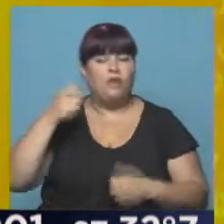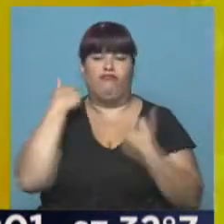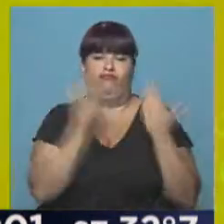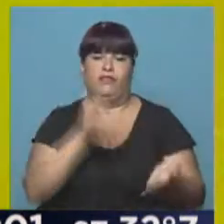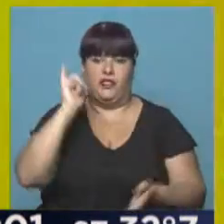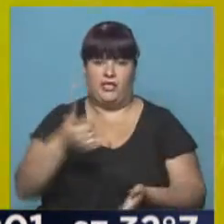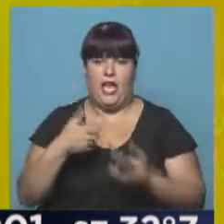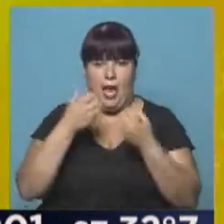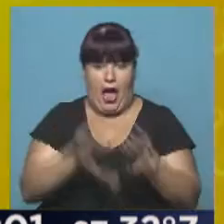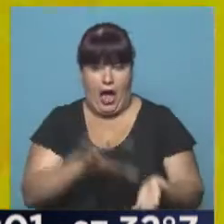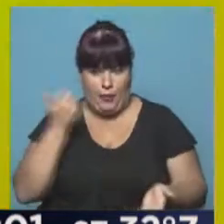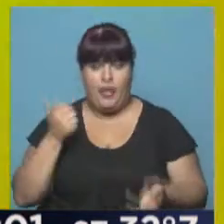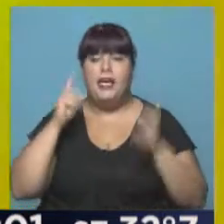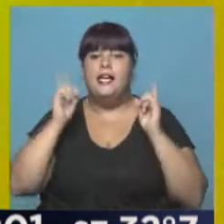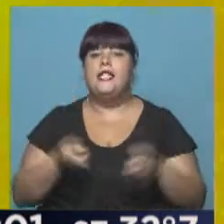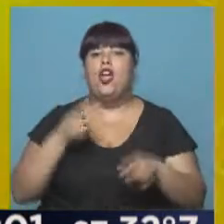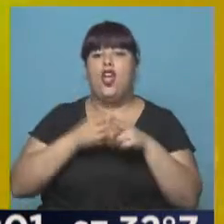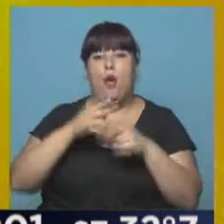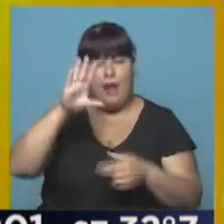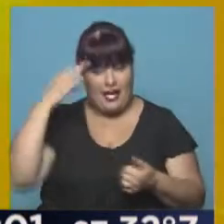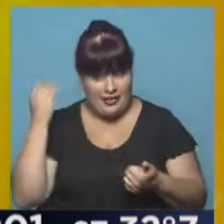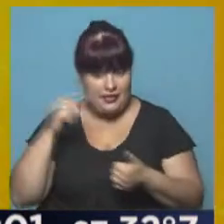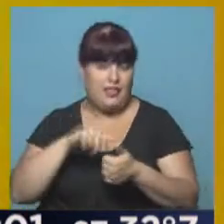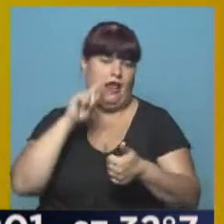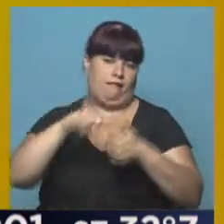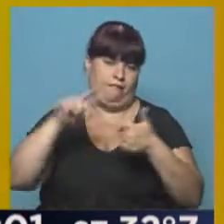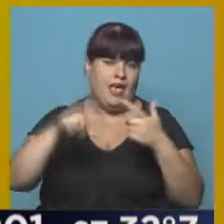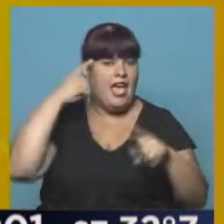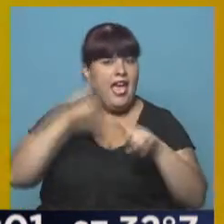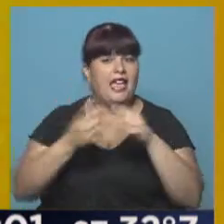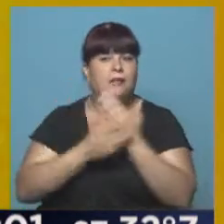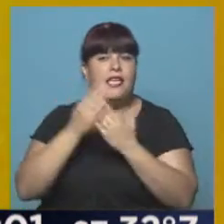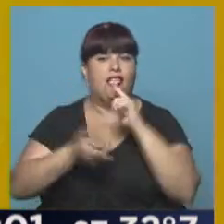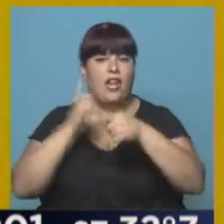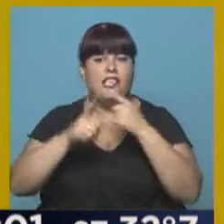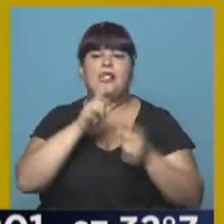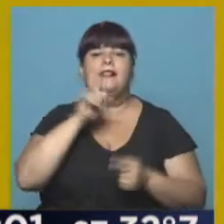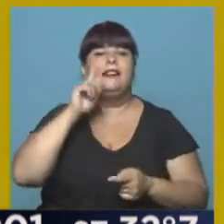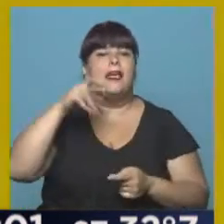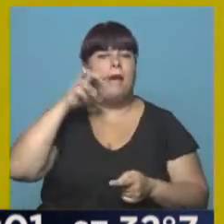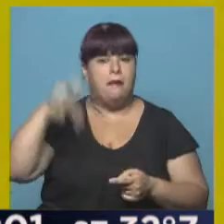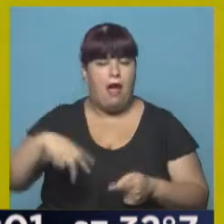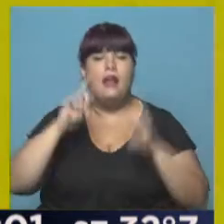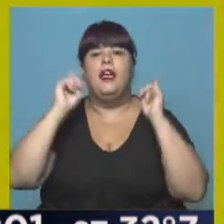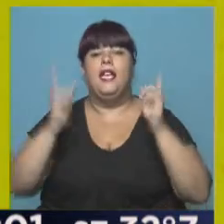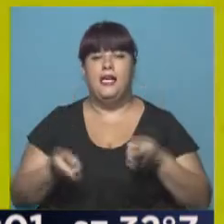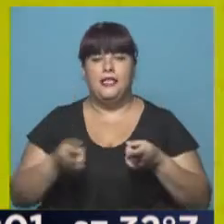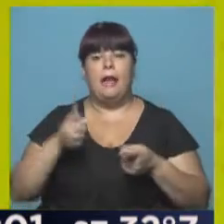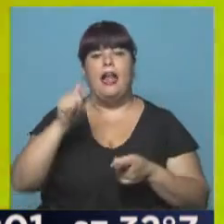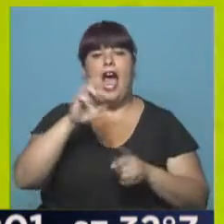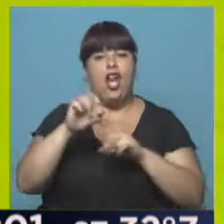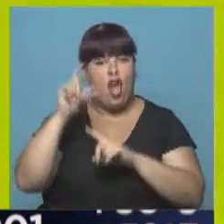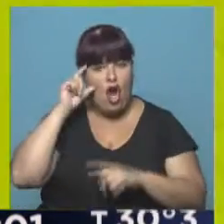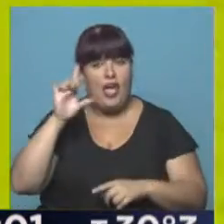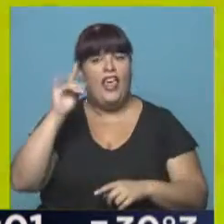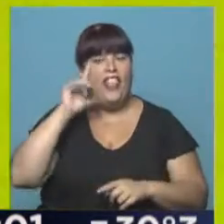favor de la apertura. Además del nombre de Cristina Fernández de Kirchner, se menciona al ex canciller Timmermans, también a La Roque, a